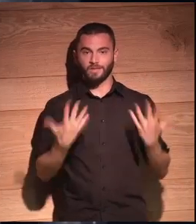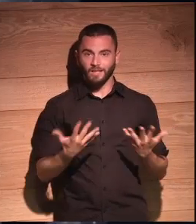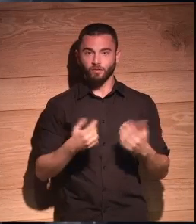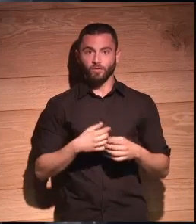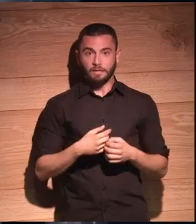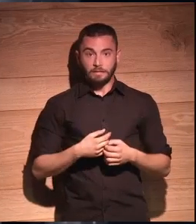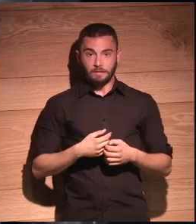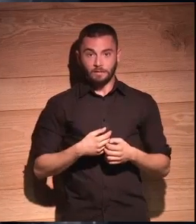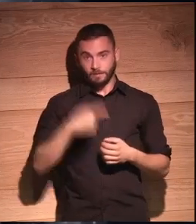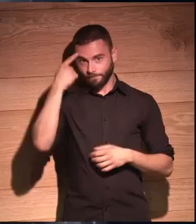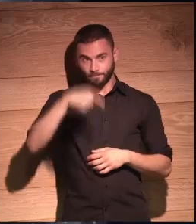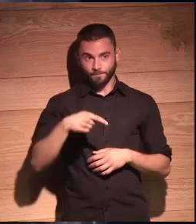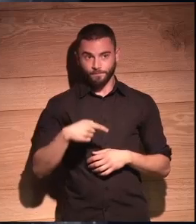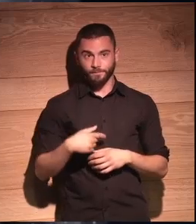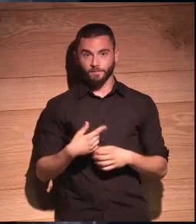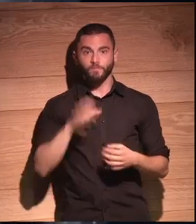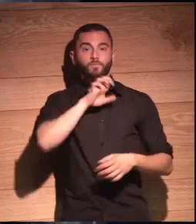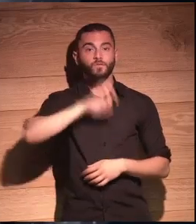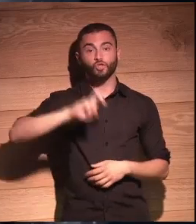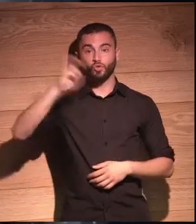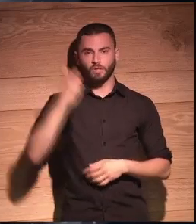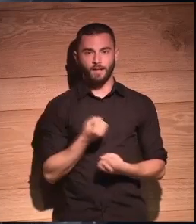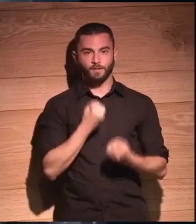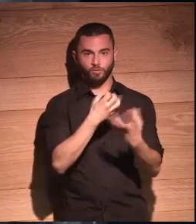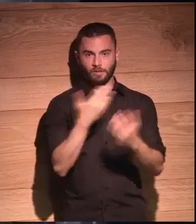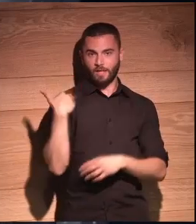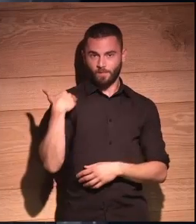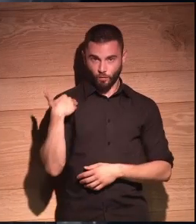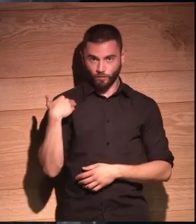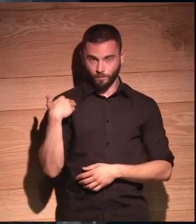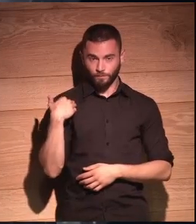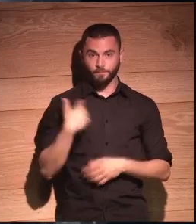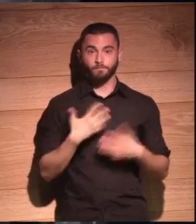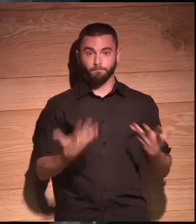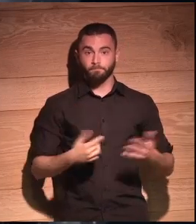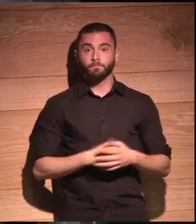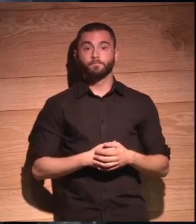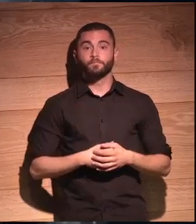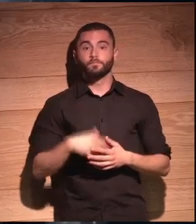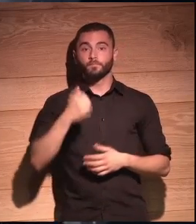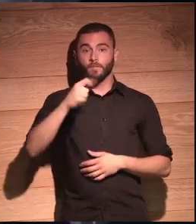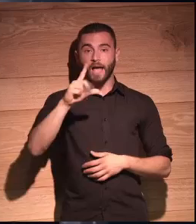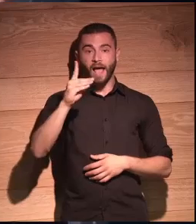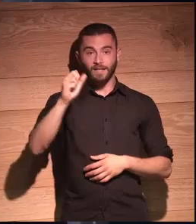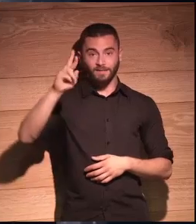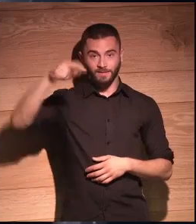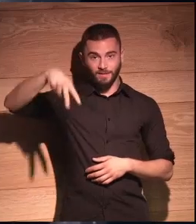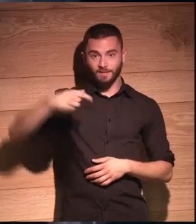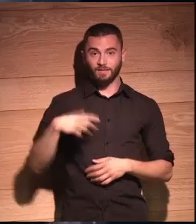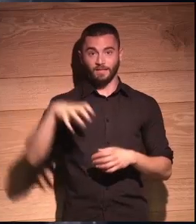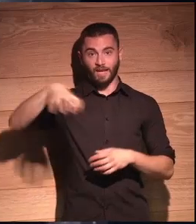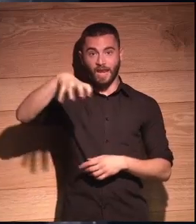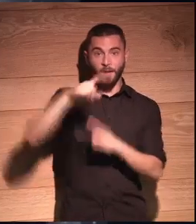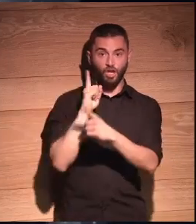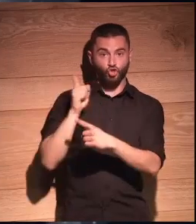un poco la pista, pero el mismo hay otra anécdota que se ha contado más recientemente, y es que cuando va a bajar Aldrin y se va a quedar la nave